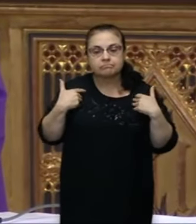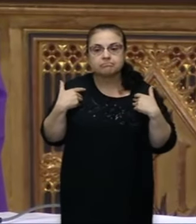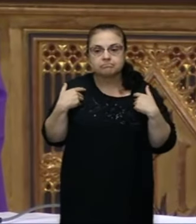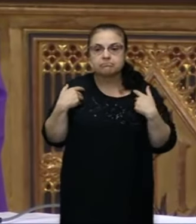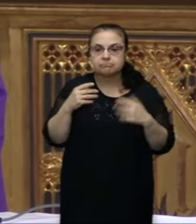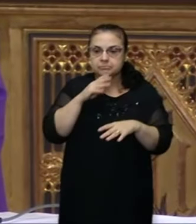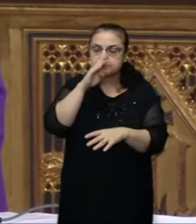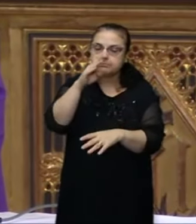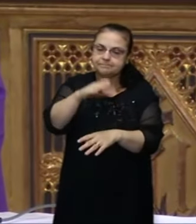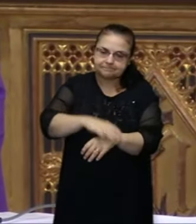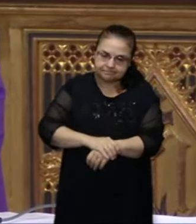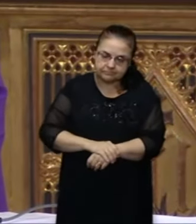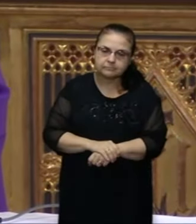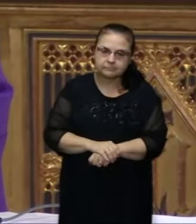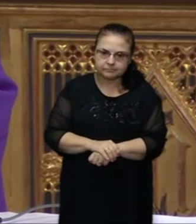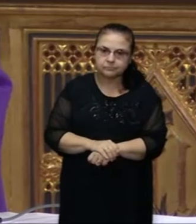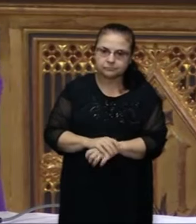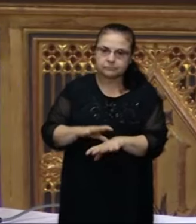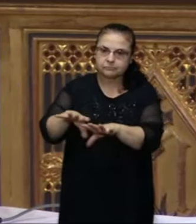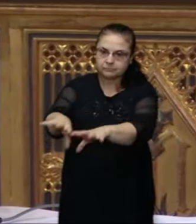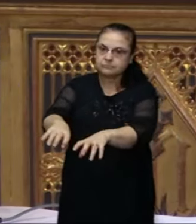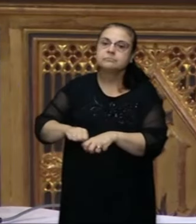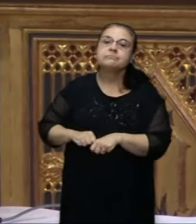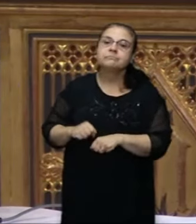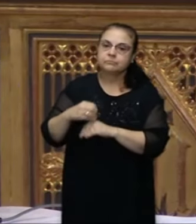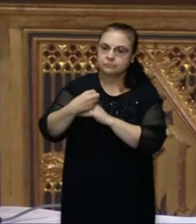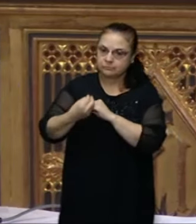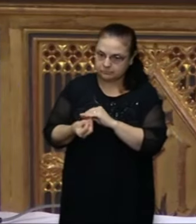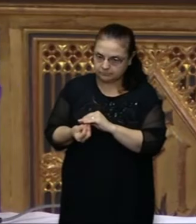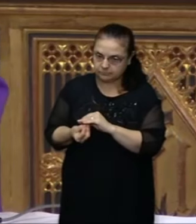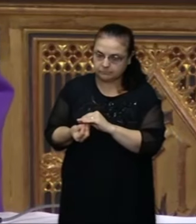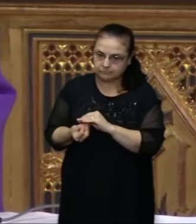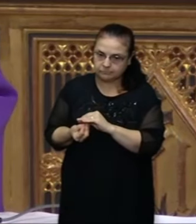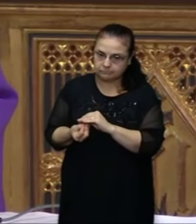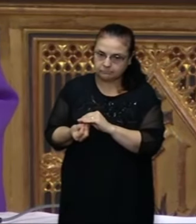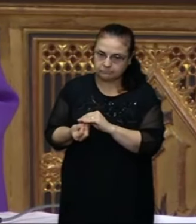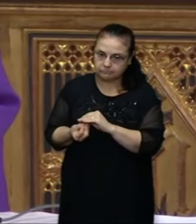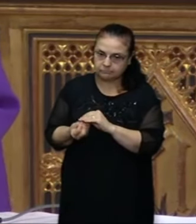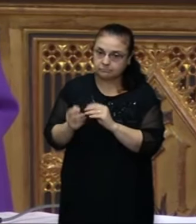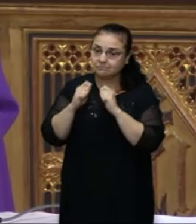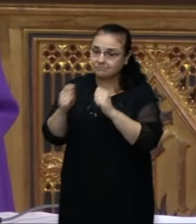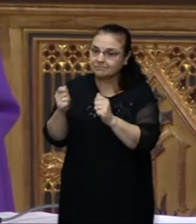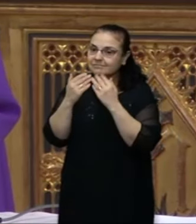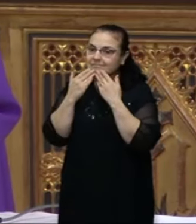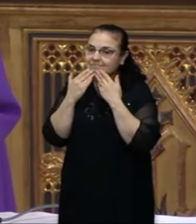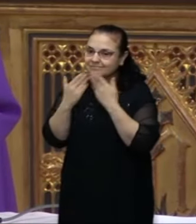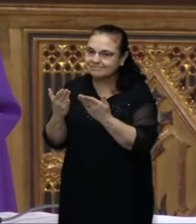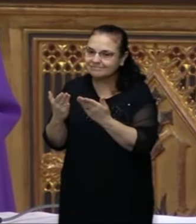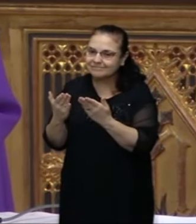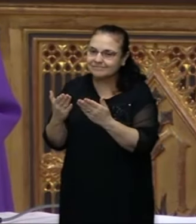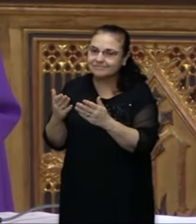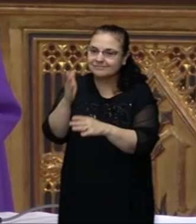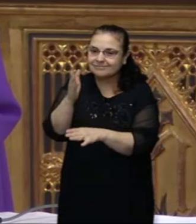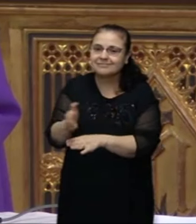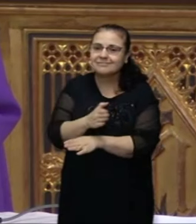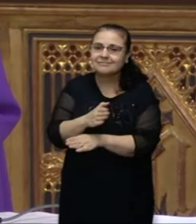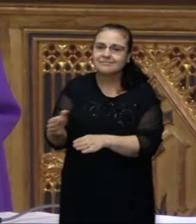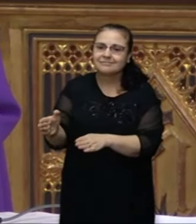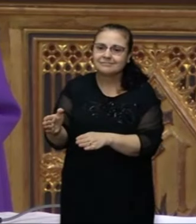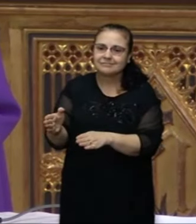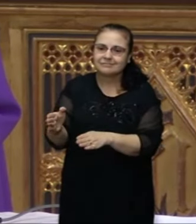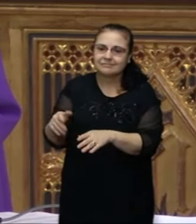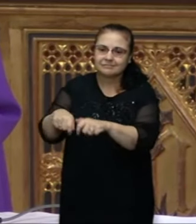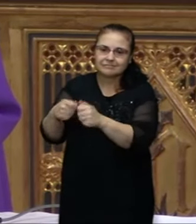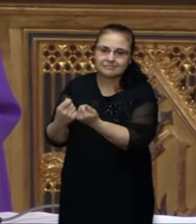pasión, voluntariamente aceptada, tomó pan. Dando gracias te bendijo,